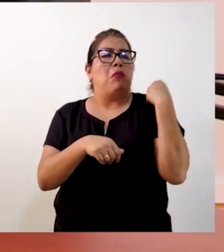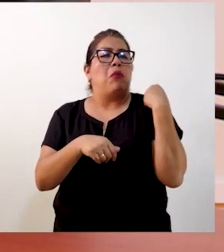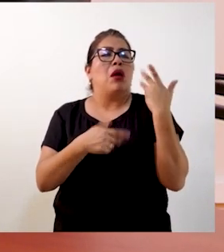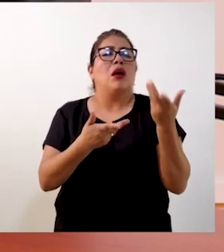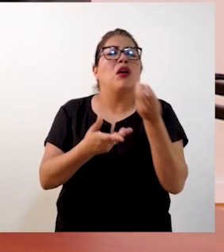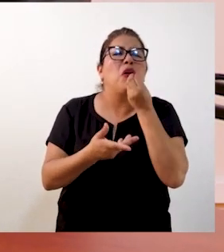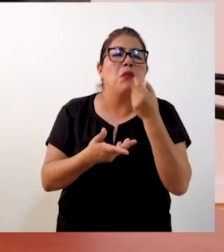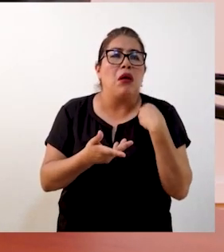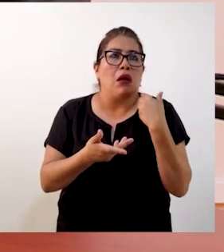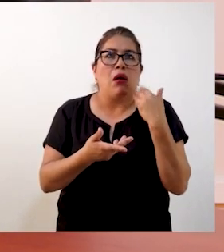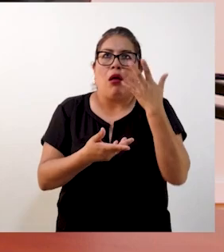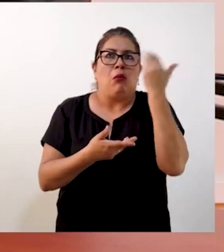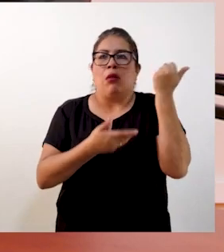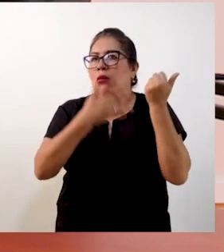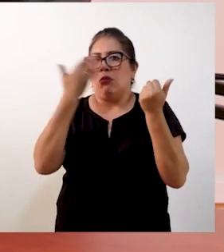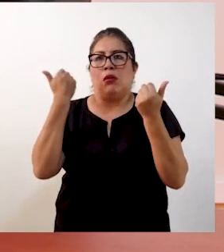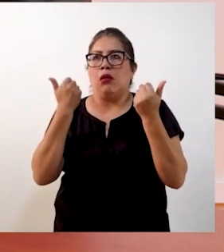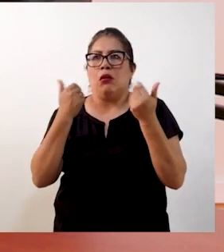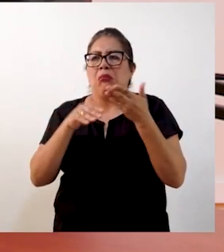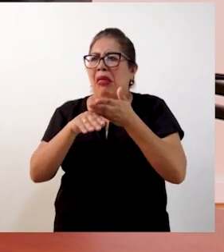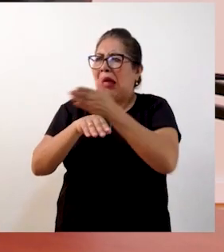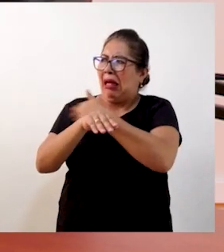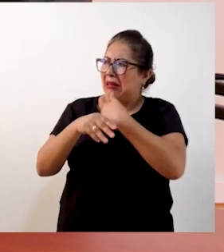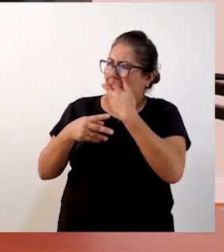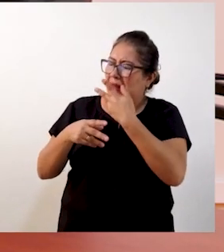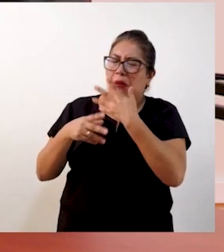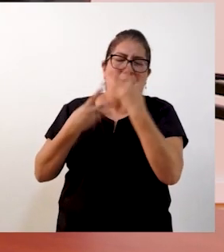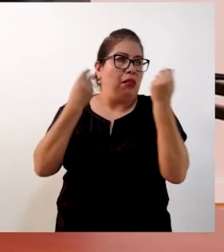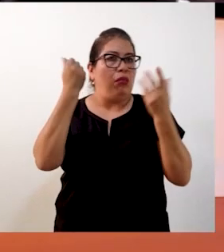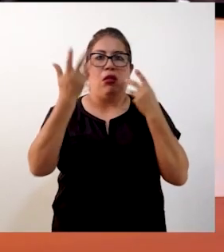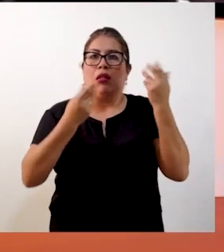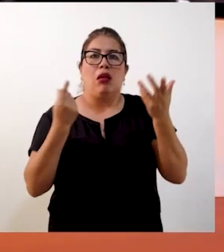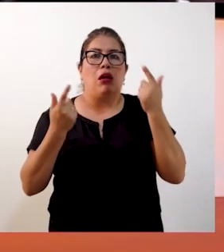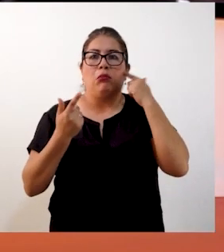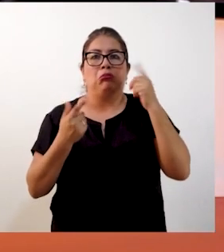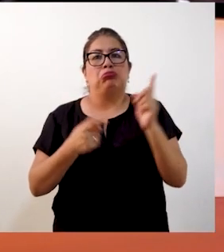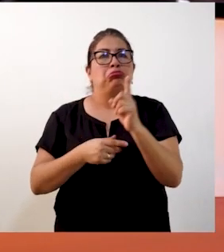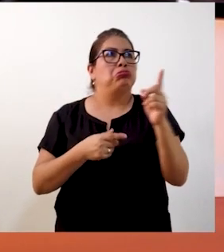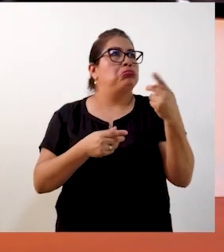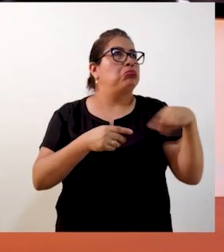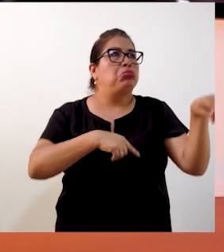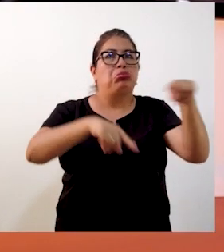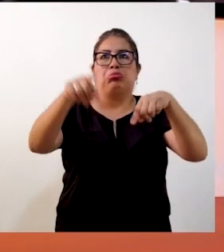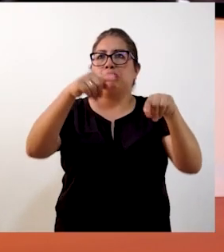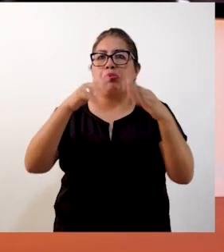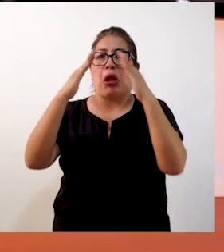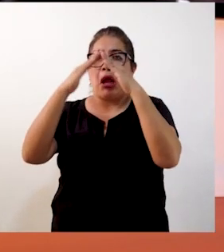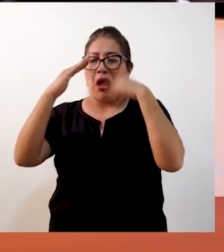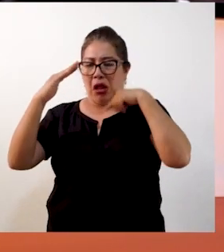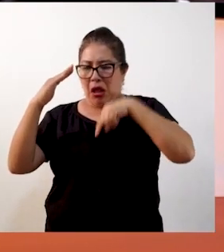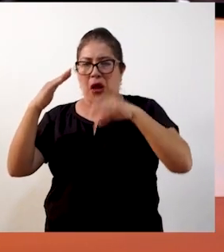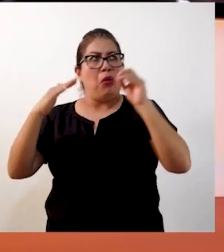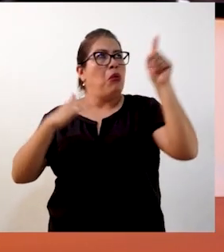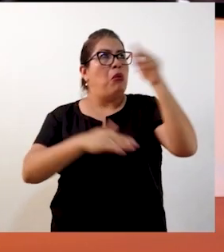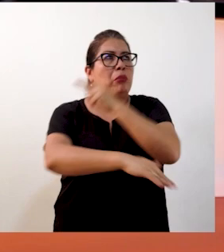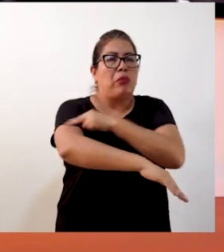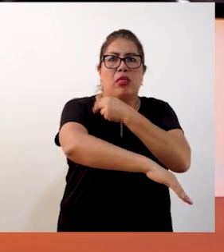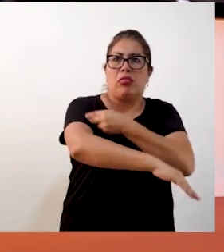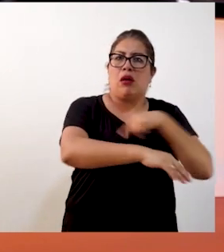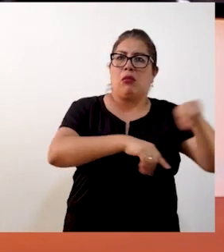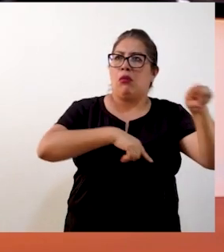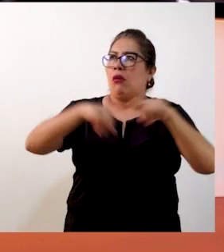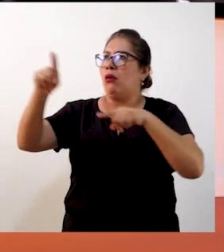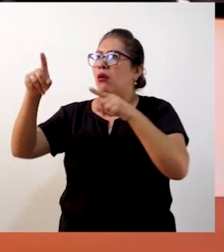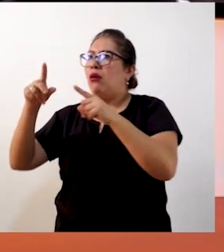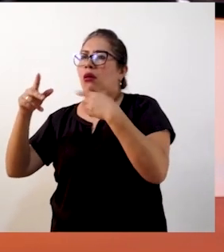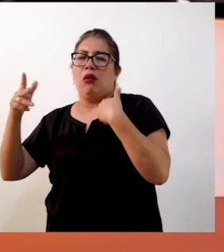olvidos recientes empieza la desorientación, ya no puede salir solo, ya no sabe dónde está, no sabe si está en su casa o en el hospital,